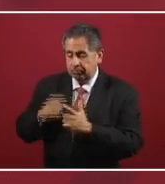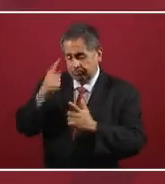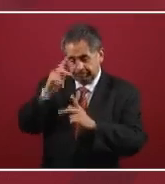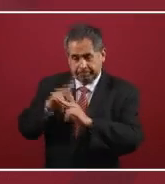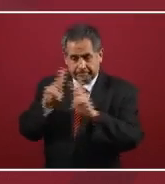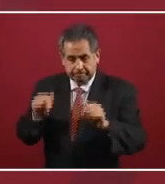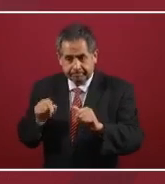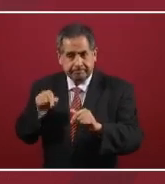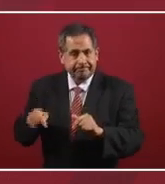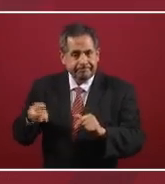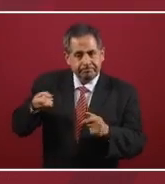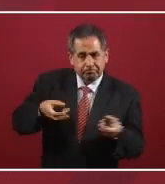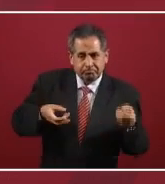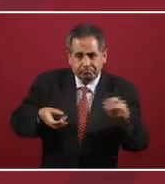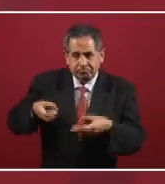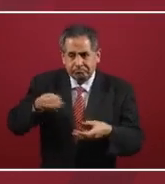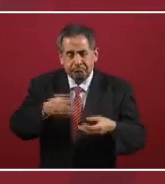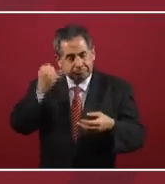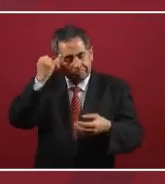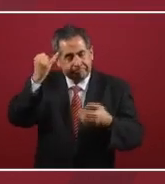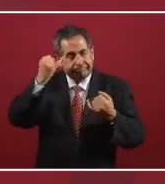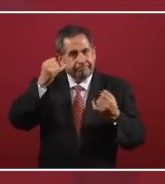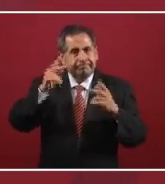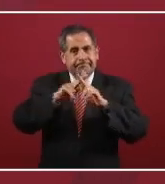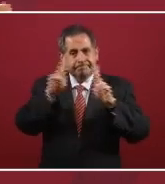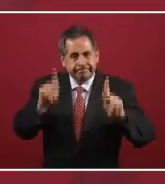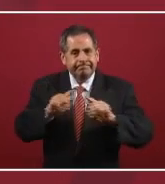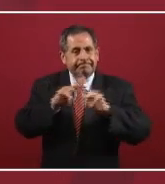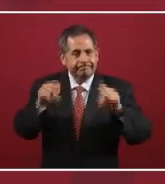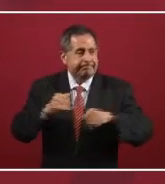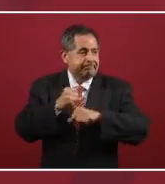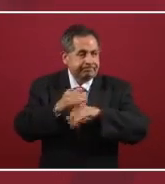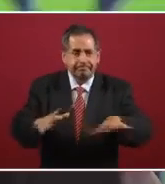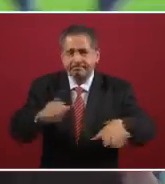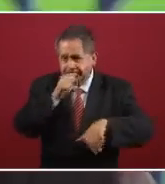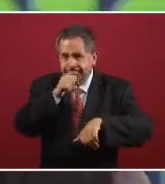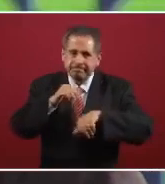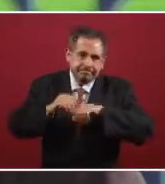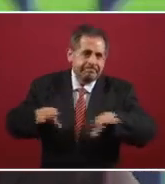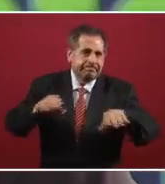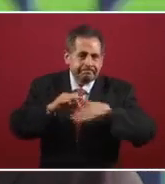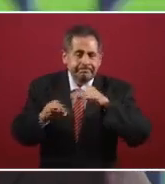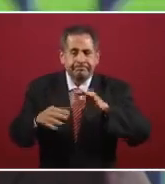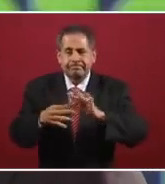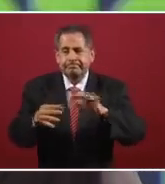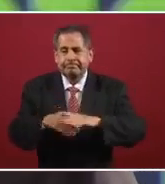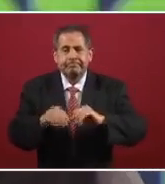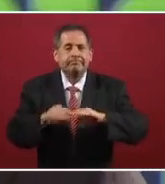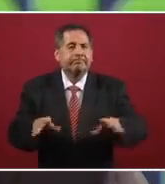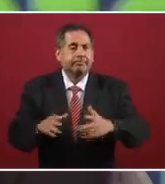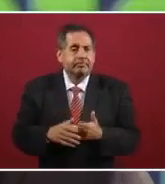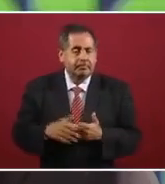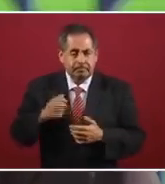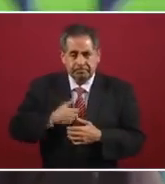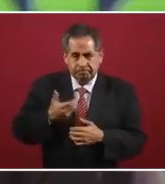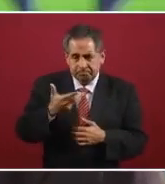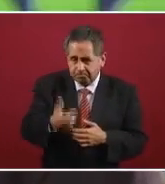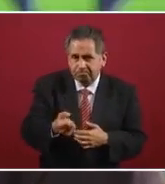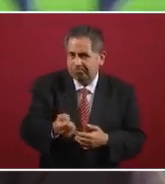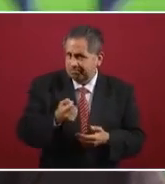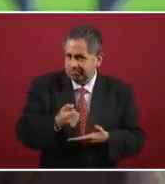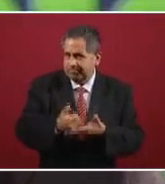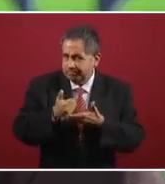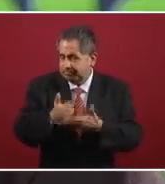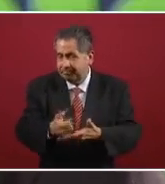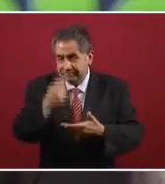semilleros donde se va a ofrecer, donde se va a poder dar información, donde se va a tender la mano, se va a poder canalizar a